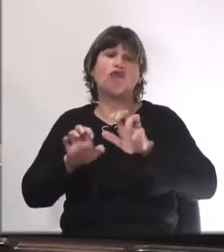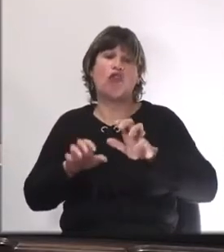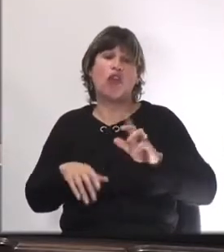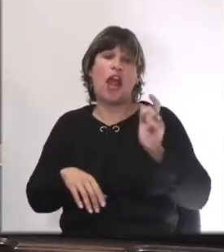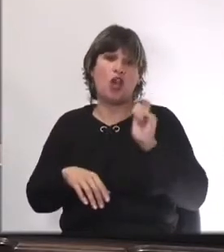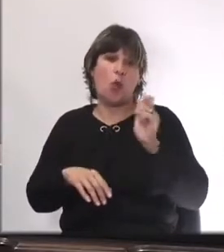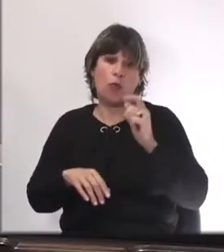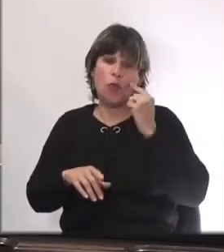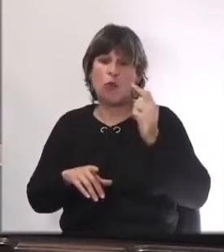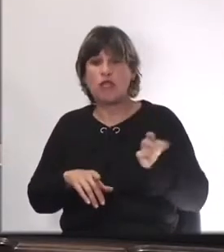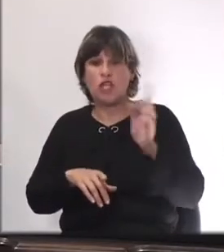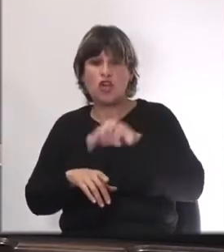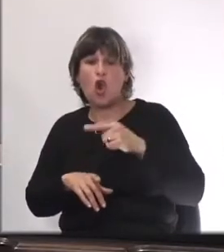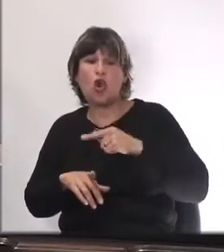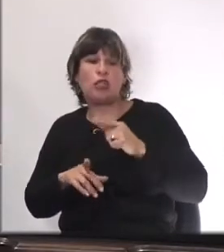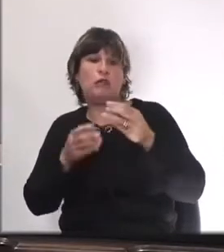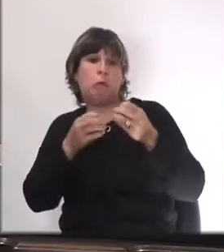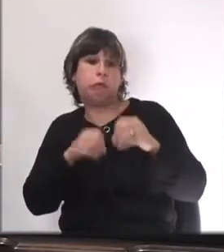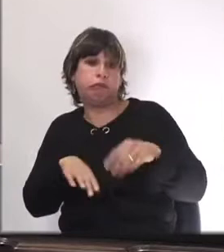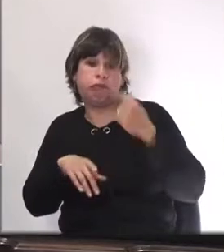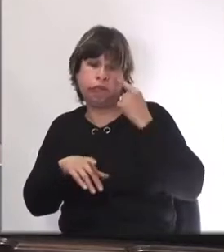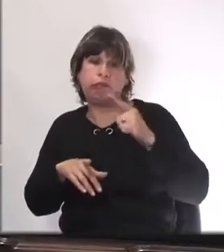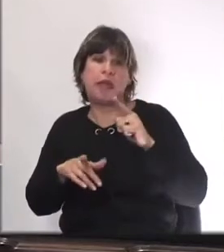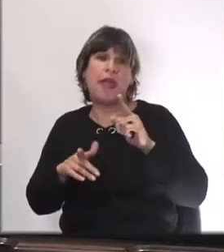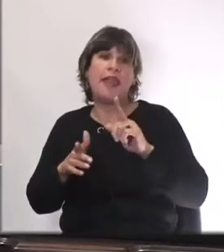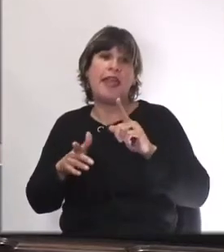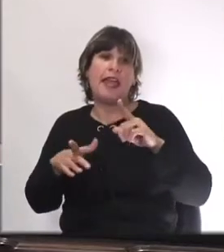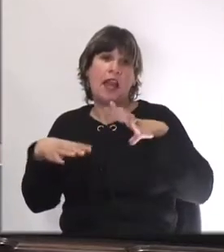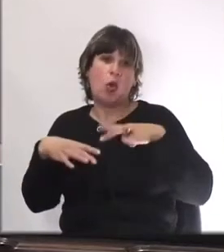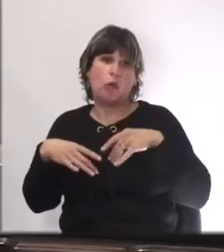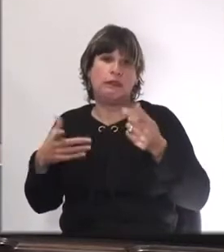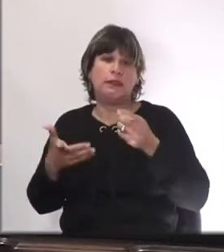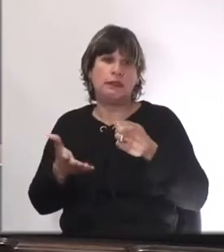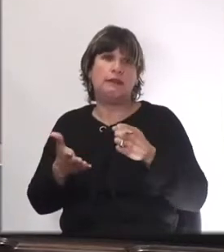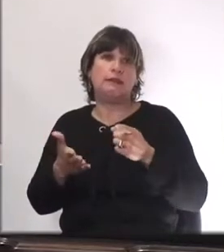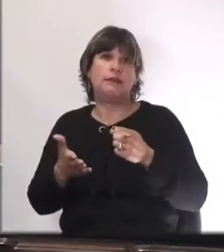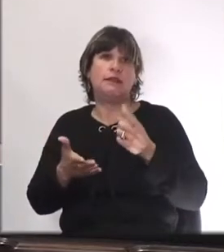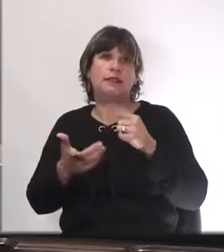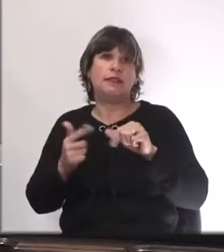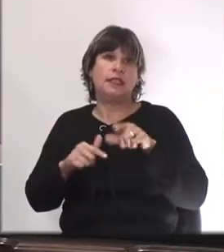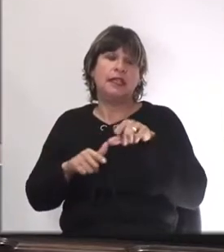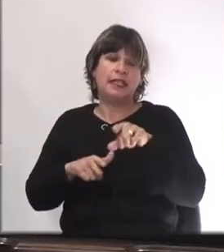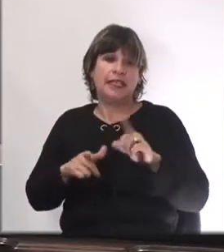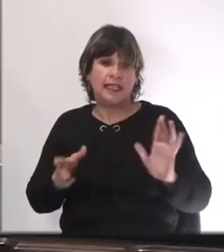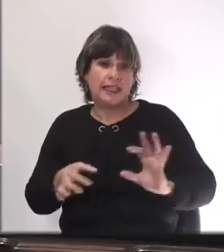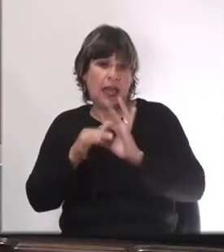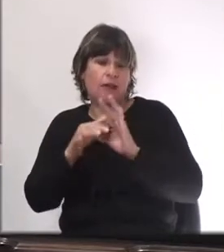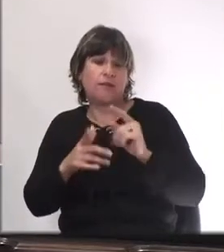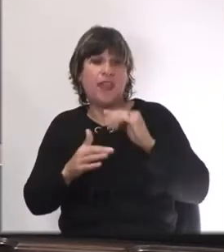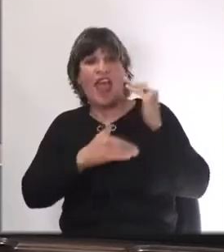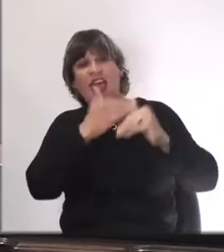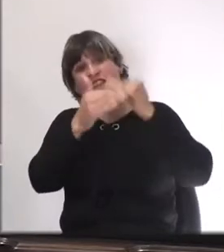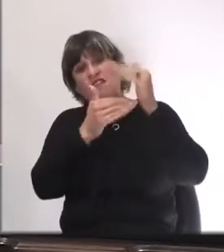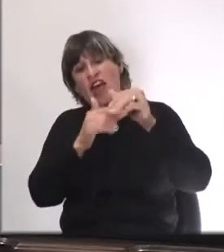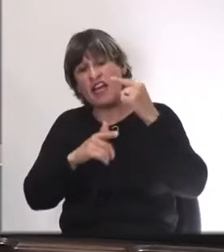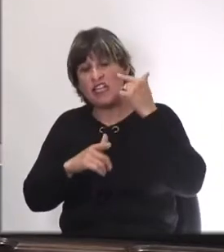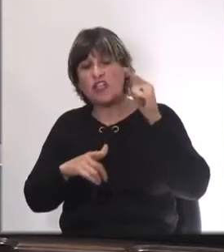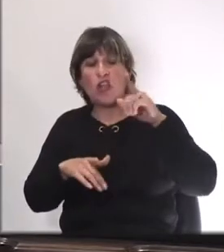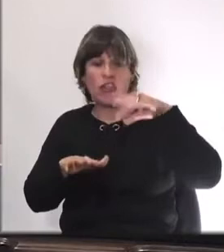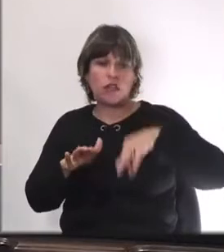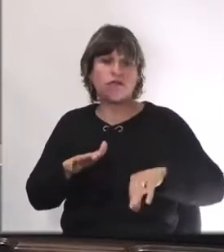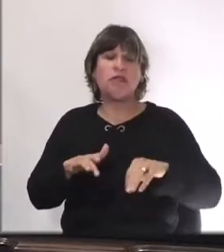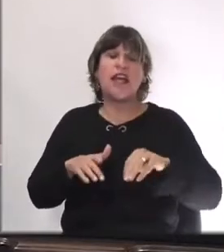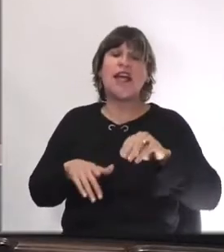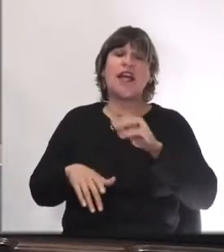poder adquisitivo de las pasividades, que está, como todos sabemos, ligada a la evolución de los salarios públicos y